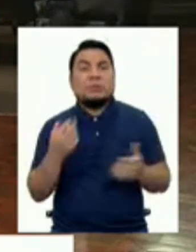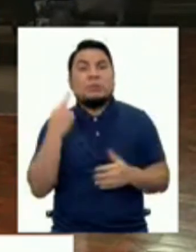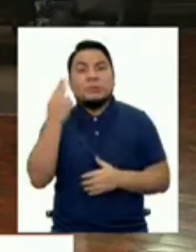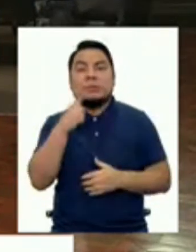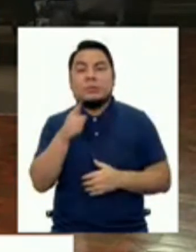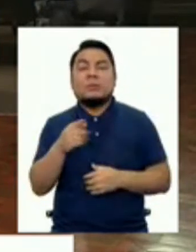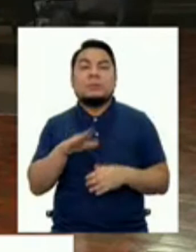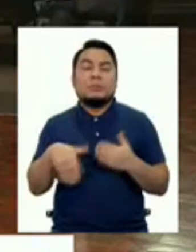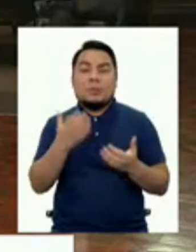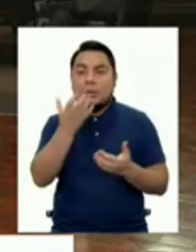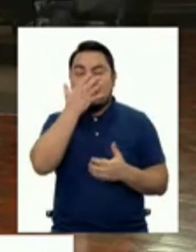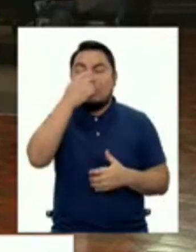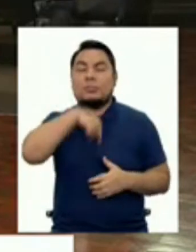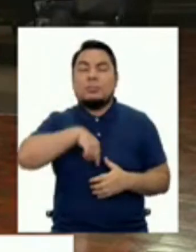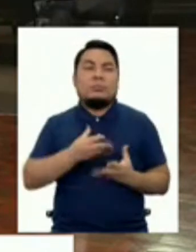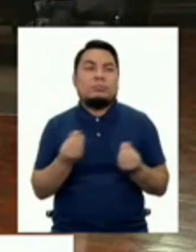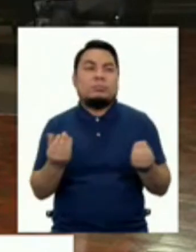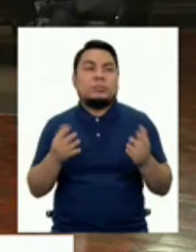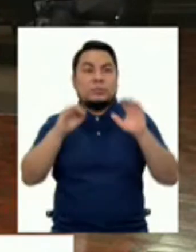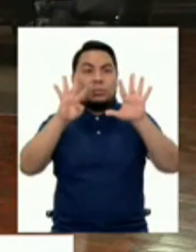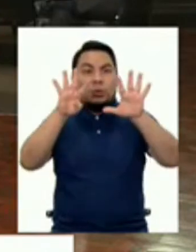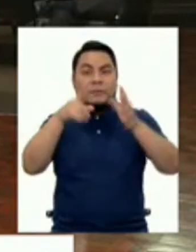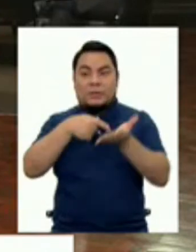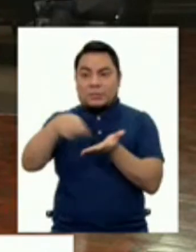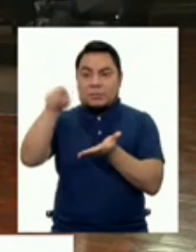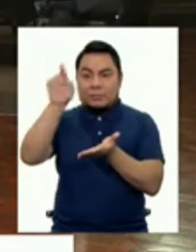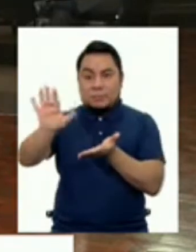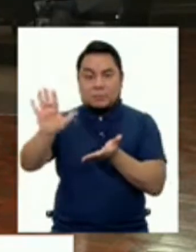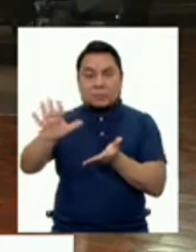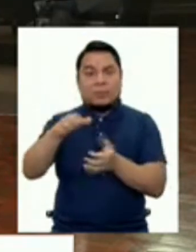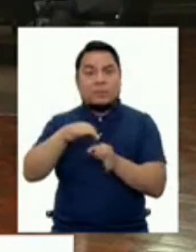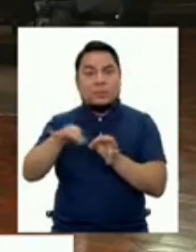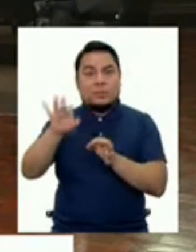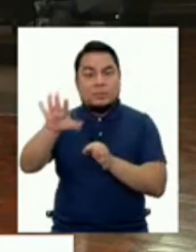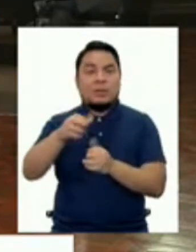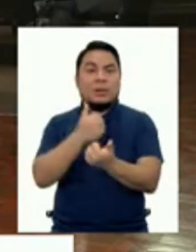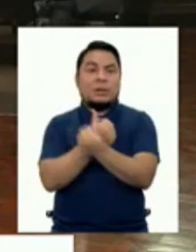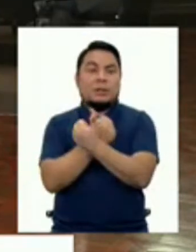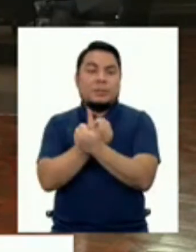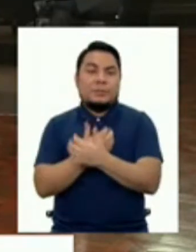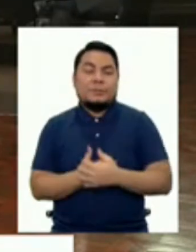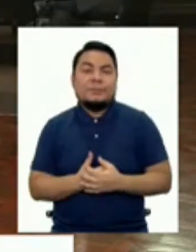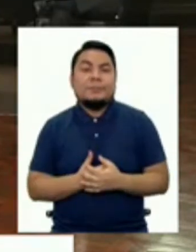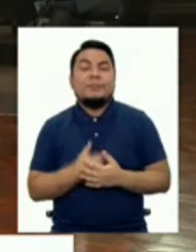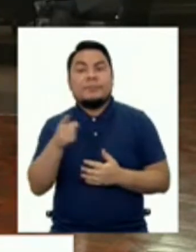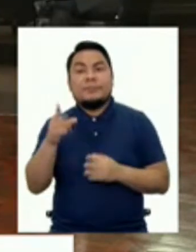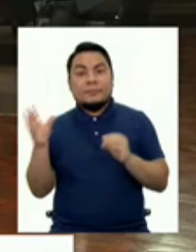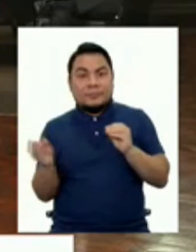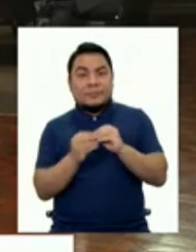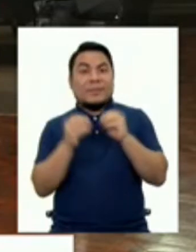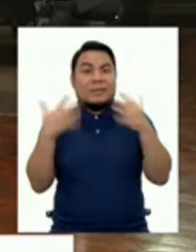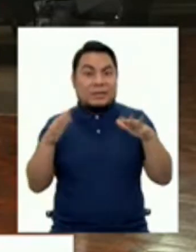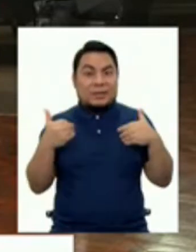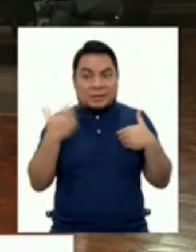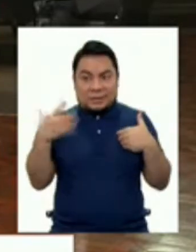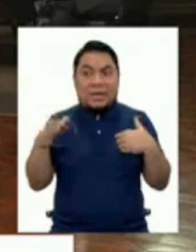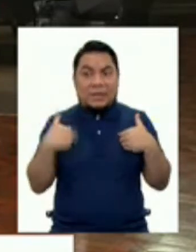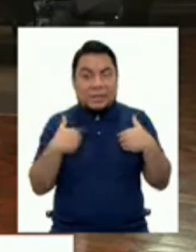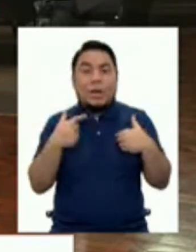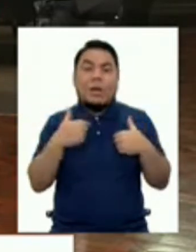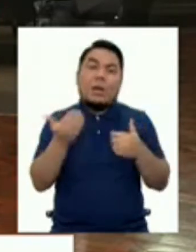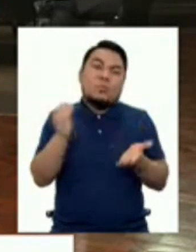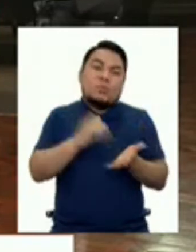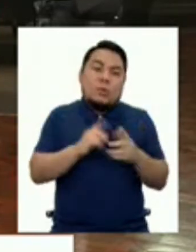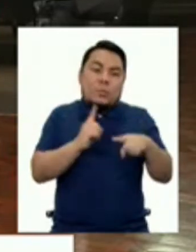la distribución de ventiladores, hay 9 que están destinados para la región Ayacucho, que se suman a los que ya tiene, ¿no?